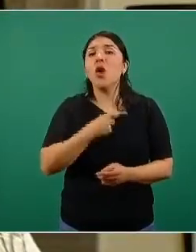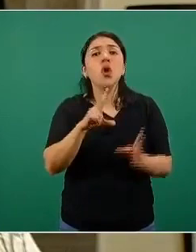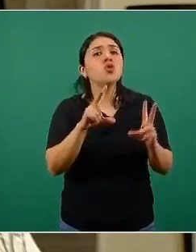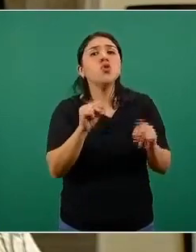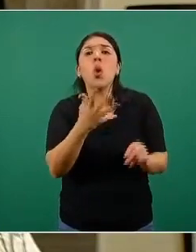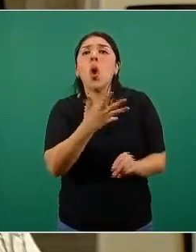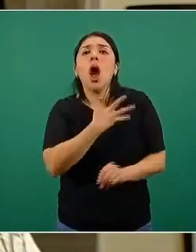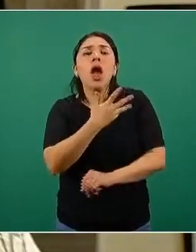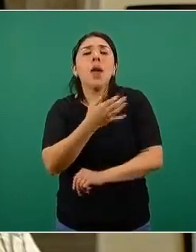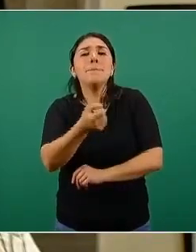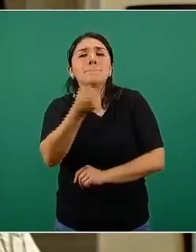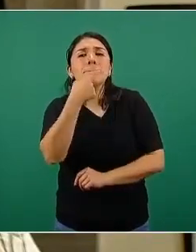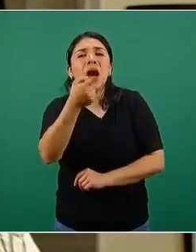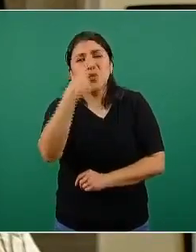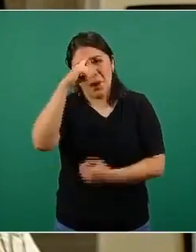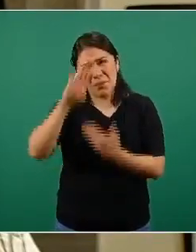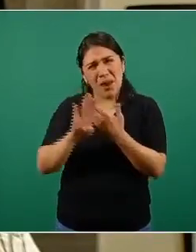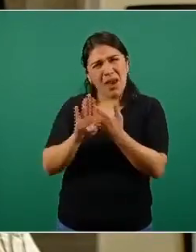antibiótico.